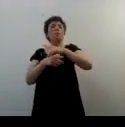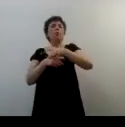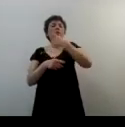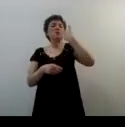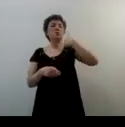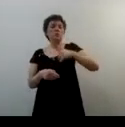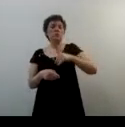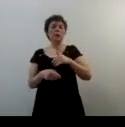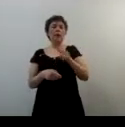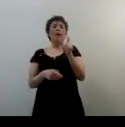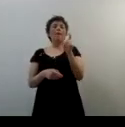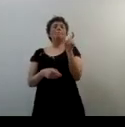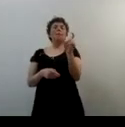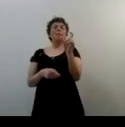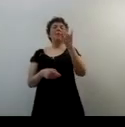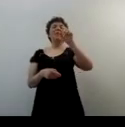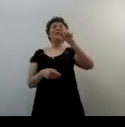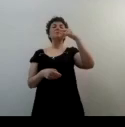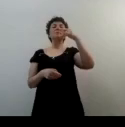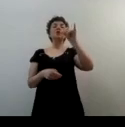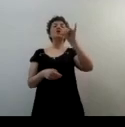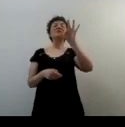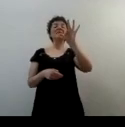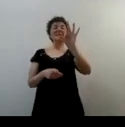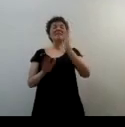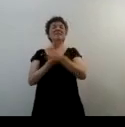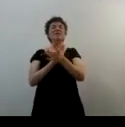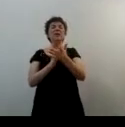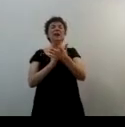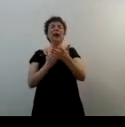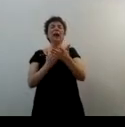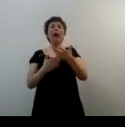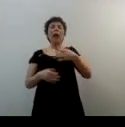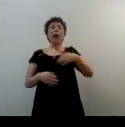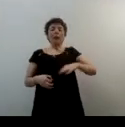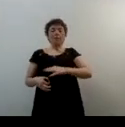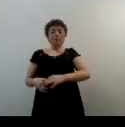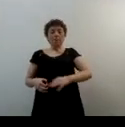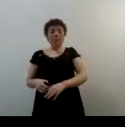palabra disbiosis o probable disbiosis. Pues eso es un desequilibrio en la microbiota intestinal.